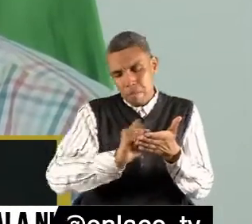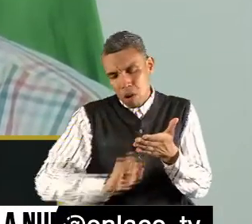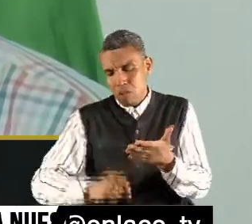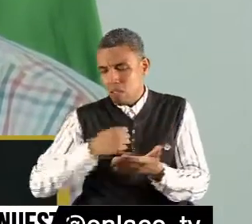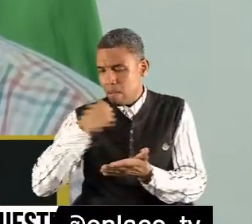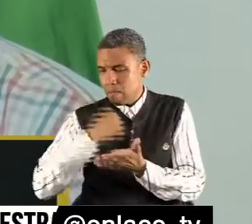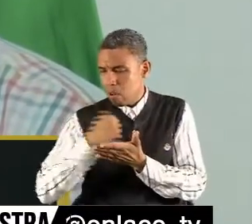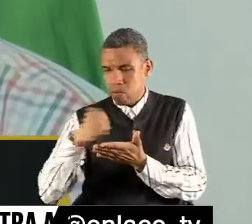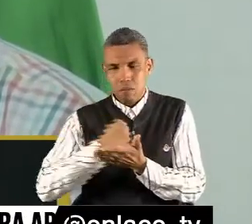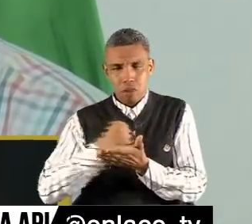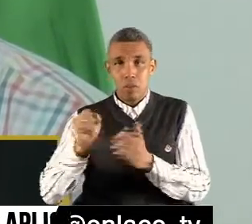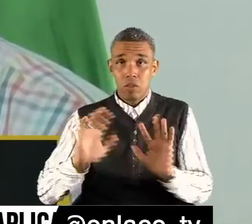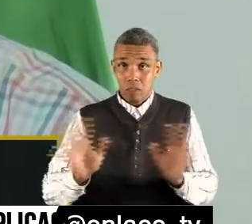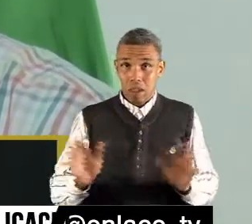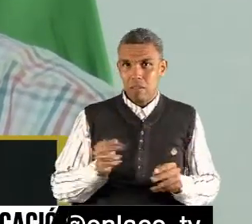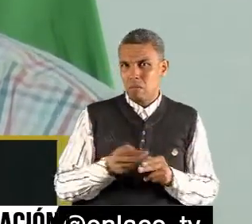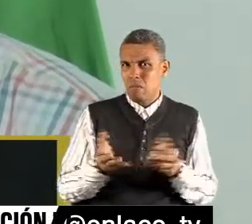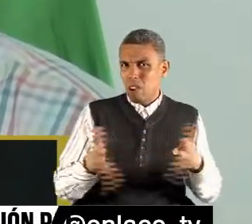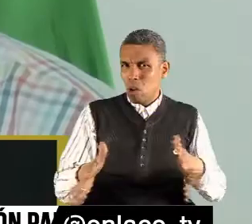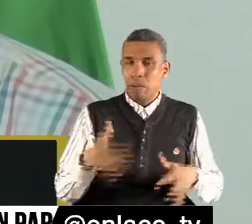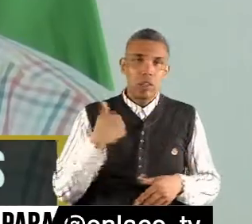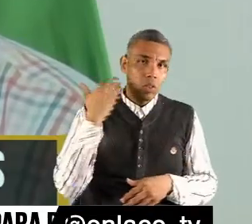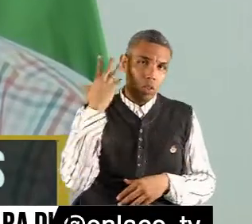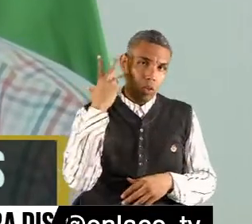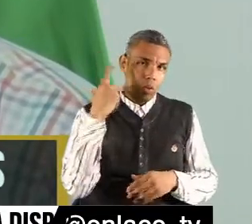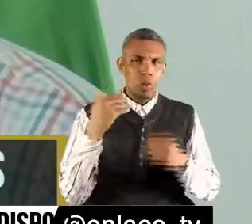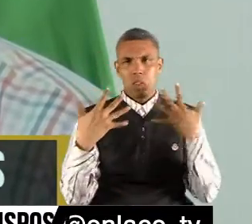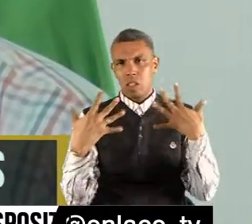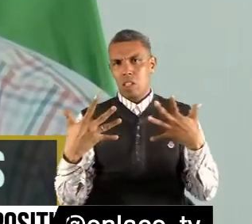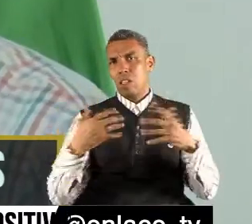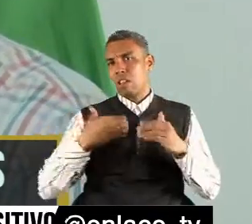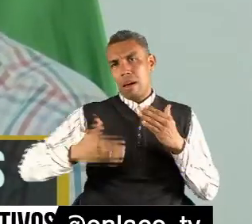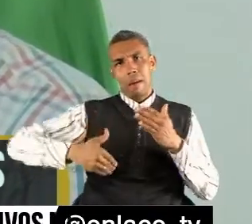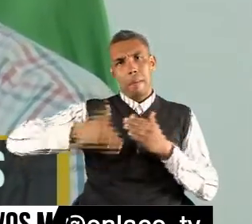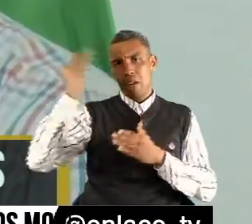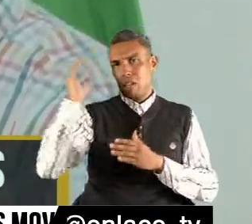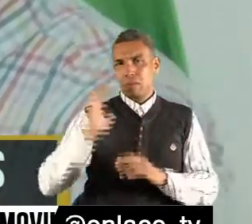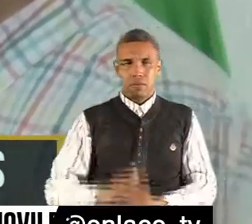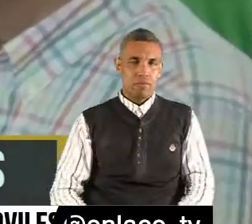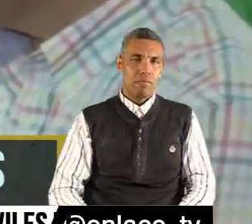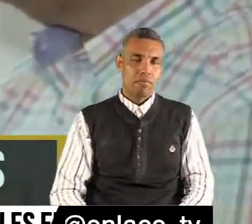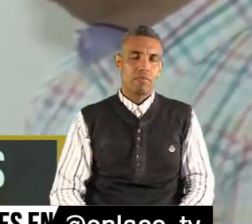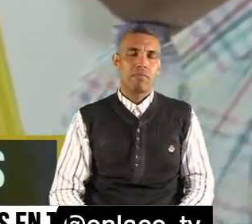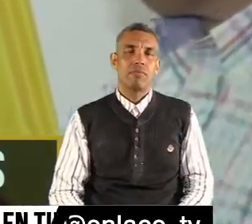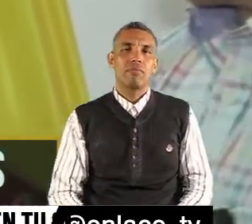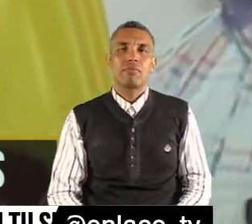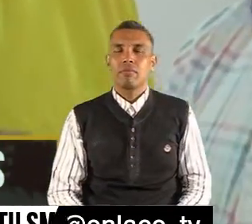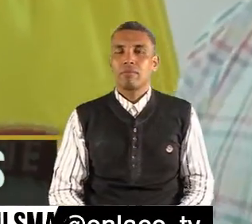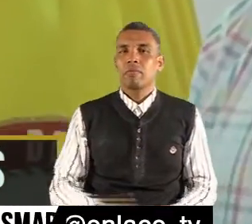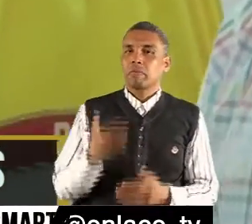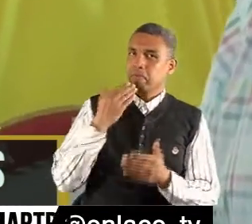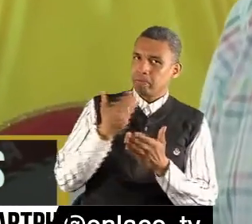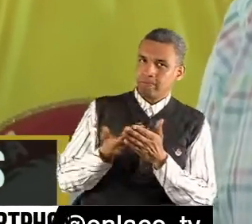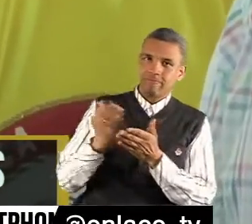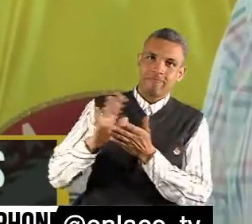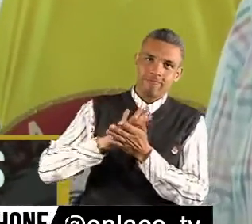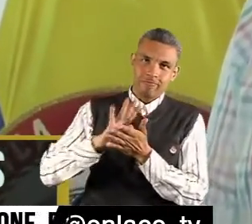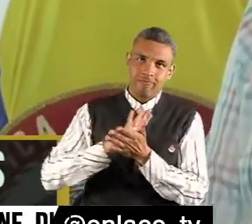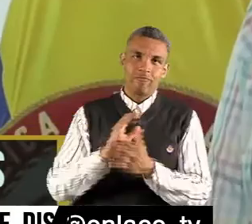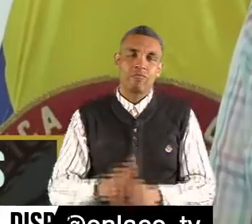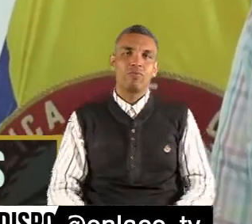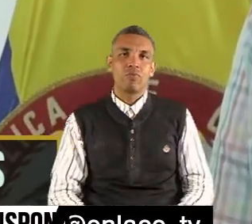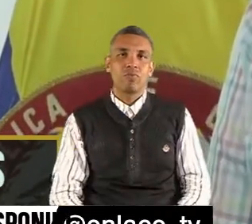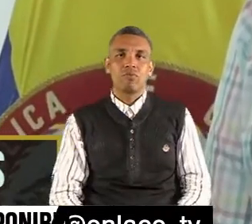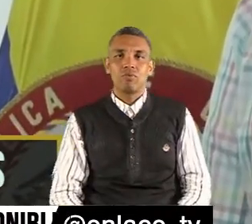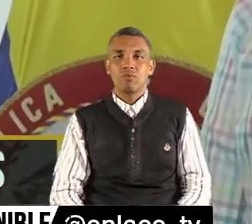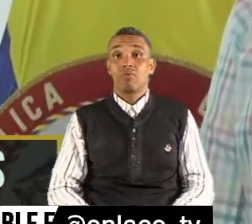iniciar, pero aspiramos que en los próximos 10 días el cubrimiento sea 100%. Gracias, alcalde, por habernos entregado esta importante información. Recordemos,